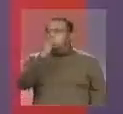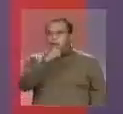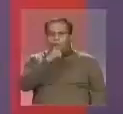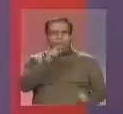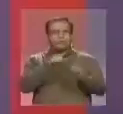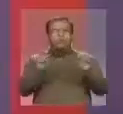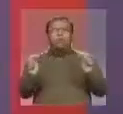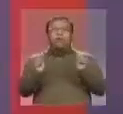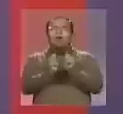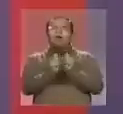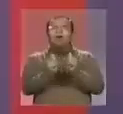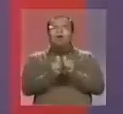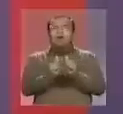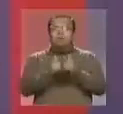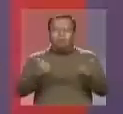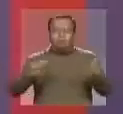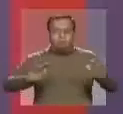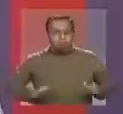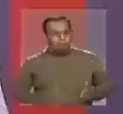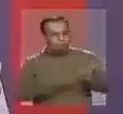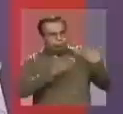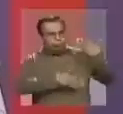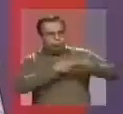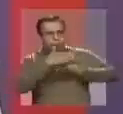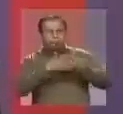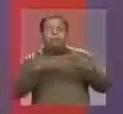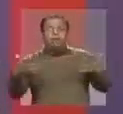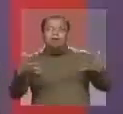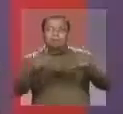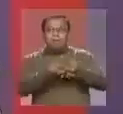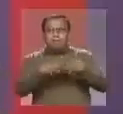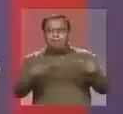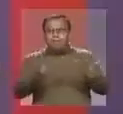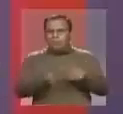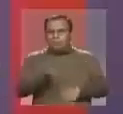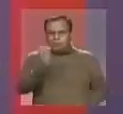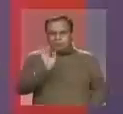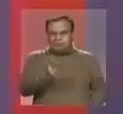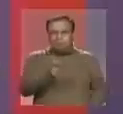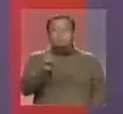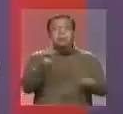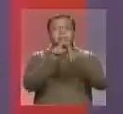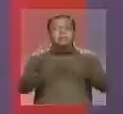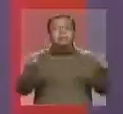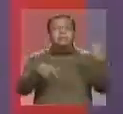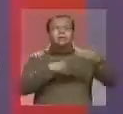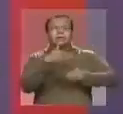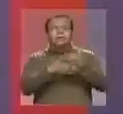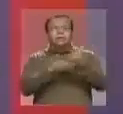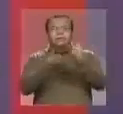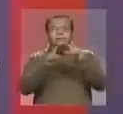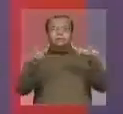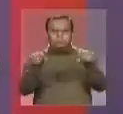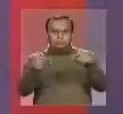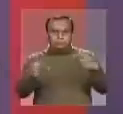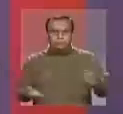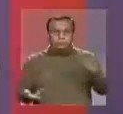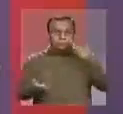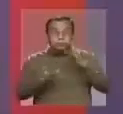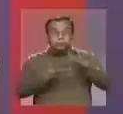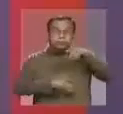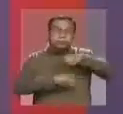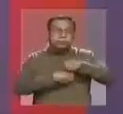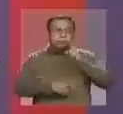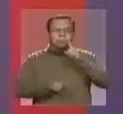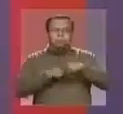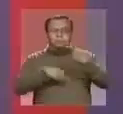ese acompañamiento y esa reparación integral, porque casi siempre cuando hablamos de reparación la gente se remite